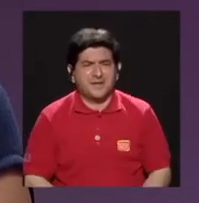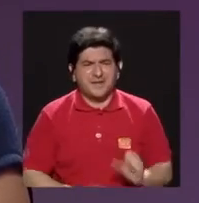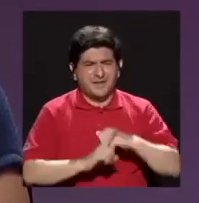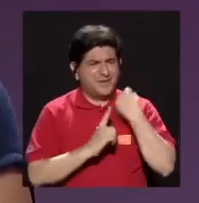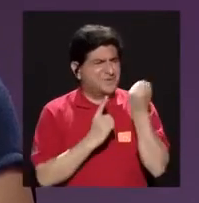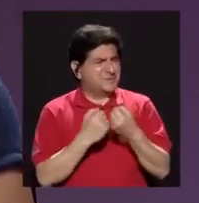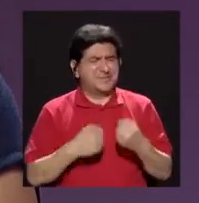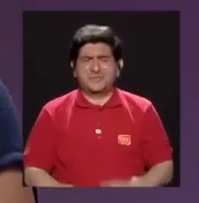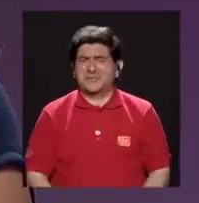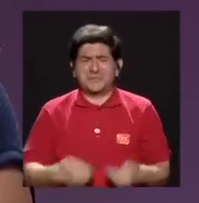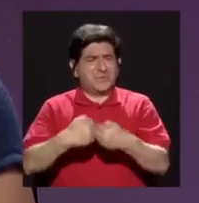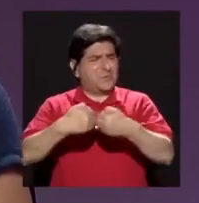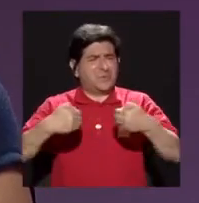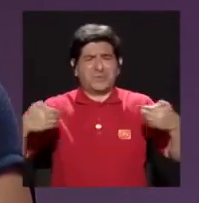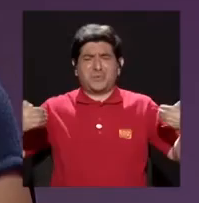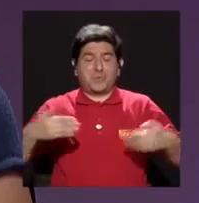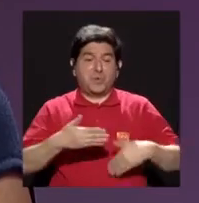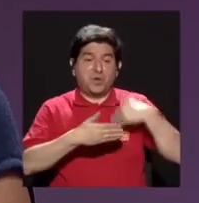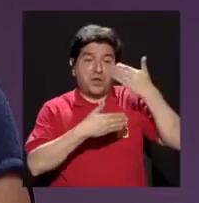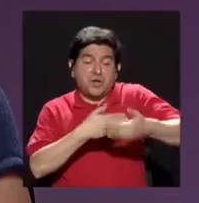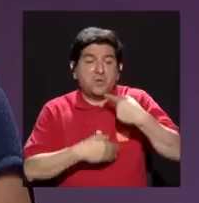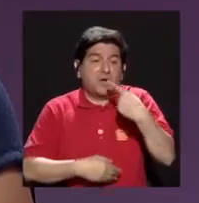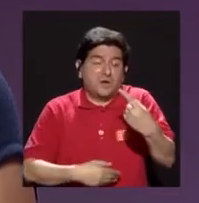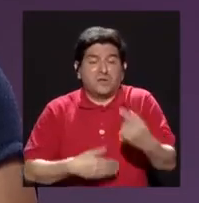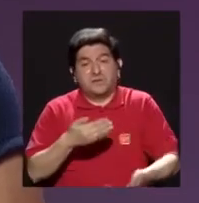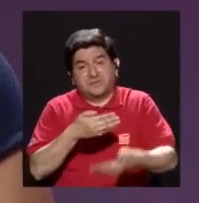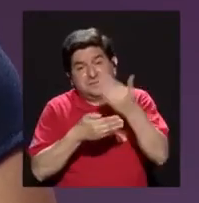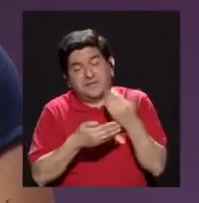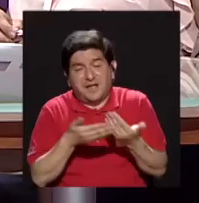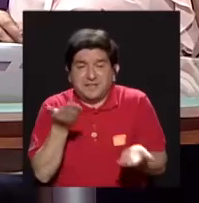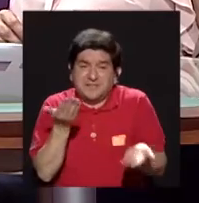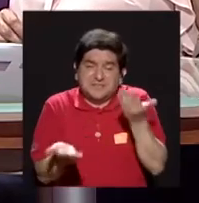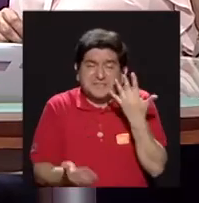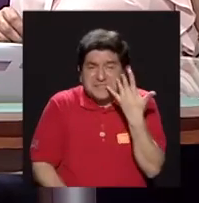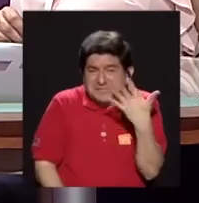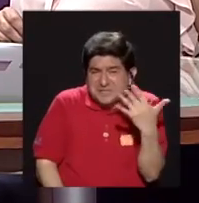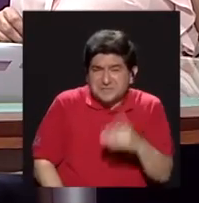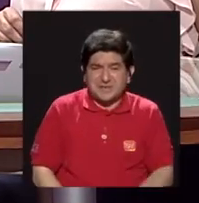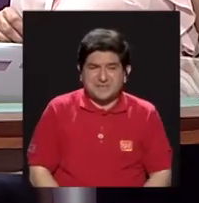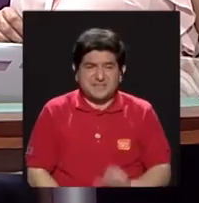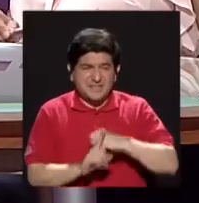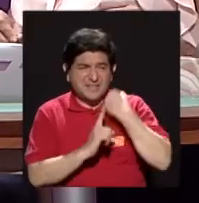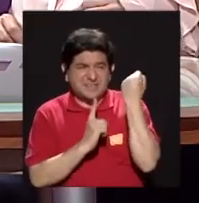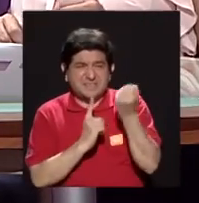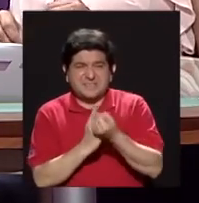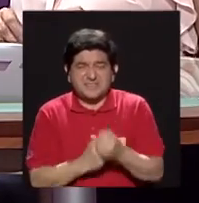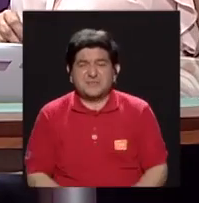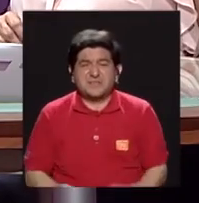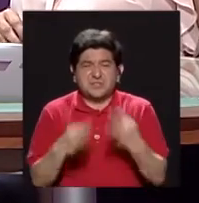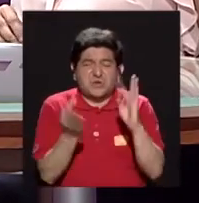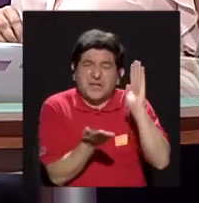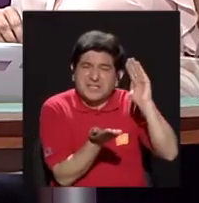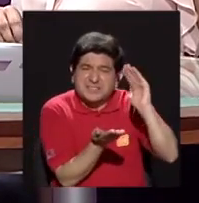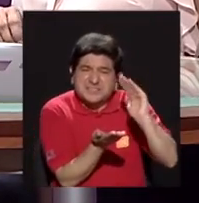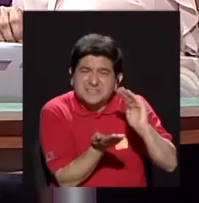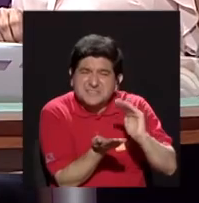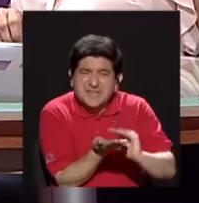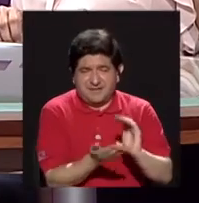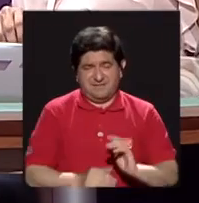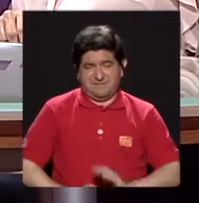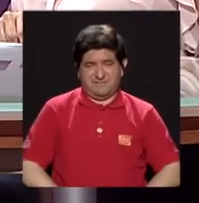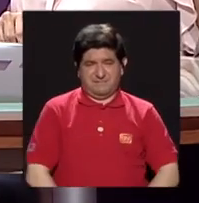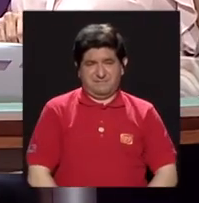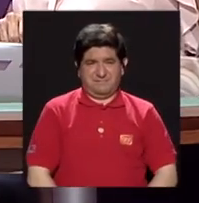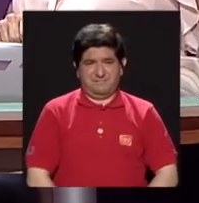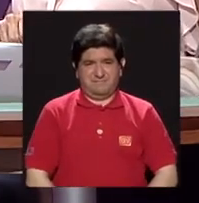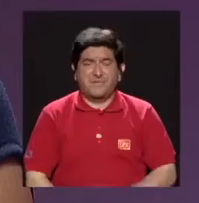muy aislada y que más bien después, como decíamos al inicio, pareciera como que se trató de simplificar, pero de todo. De minimizar. De